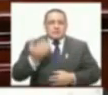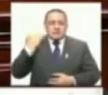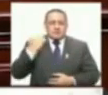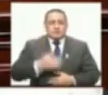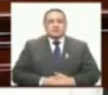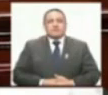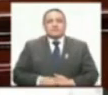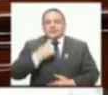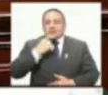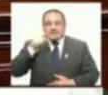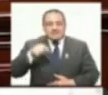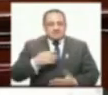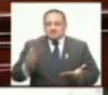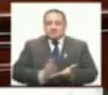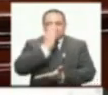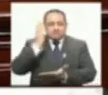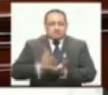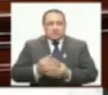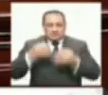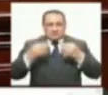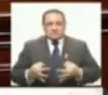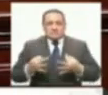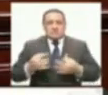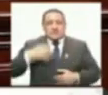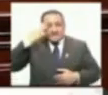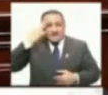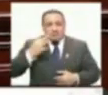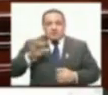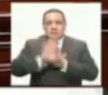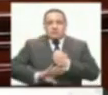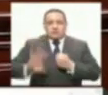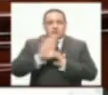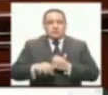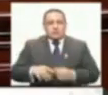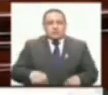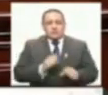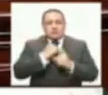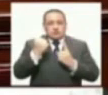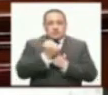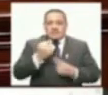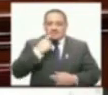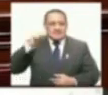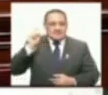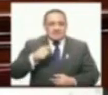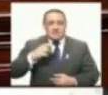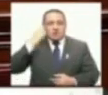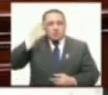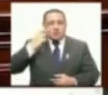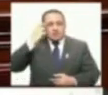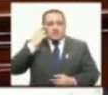anteriormente, están en crisis. Consideramos que la protección social en el Perú debe pasar por las políticas